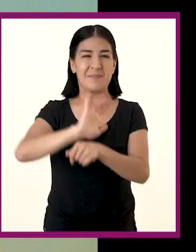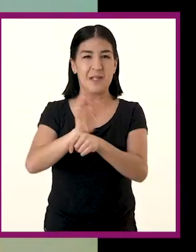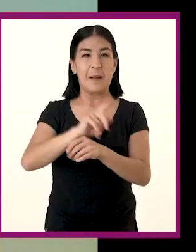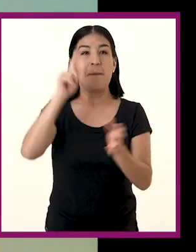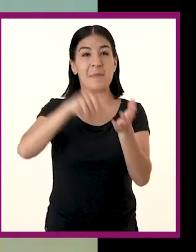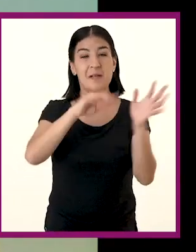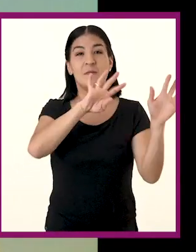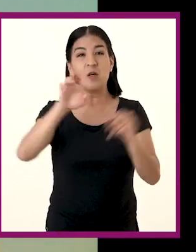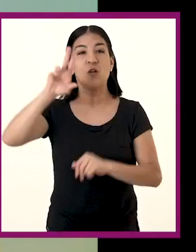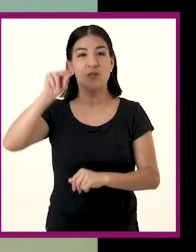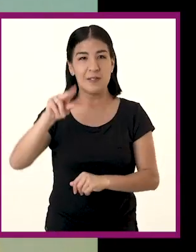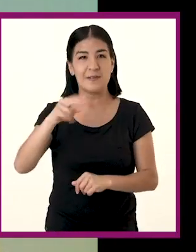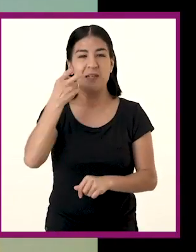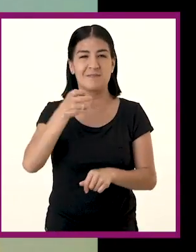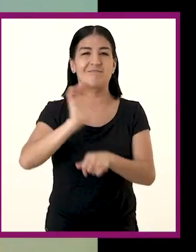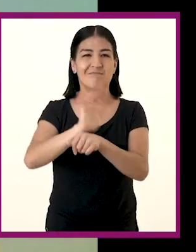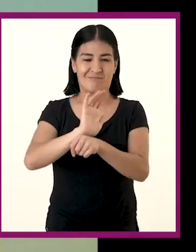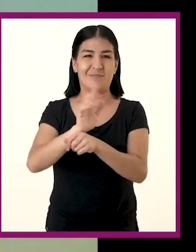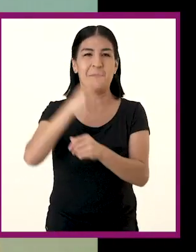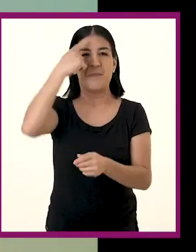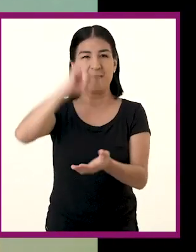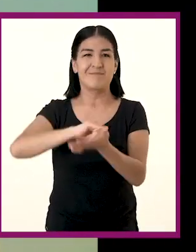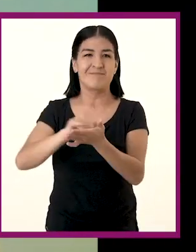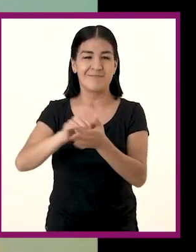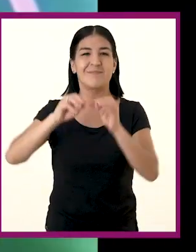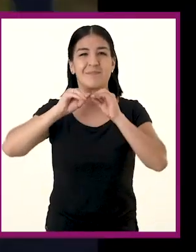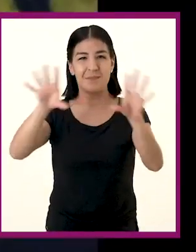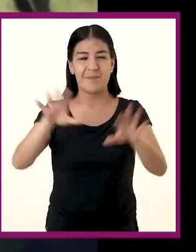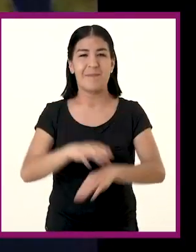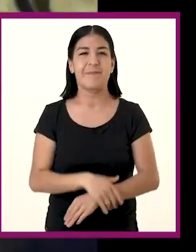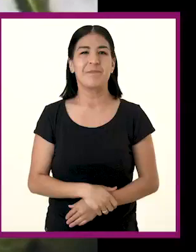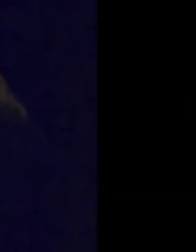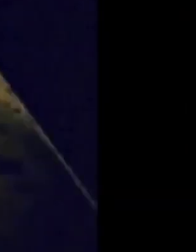hasta 1980 en el Museo Whitney de Nueva York.